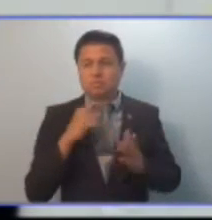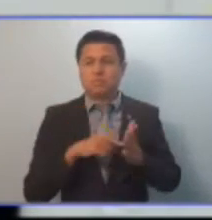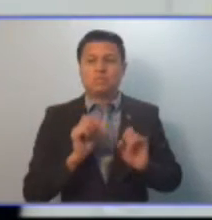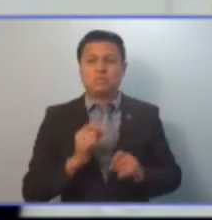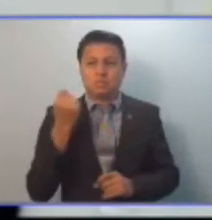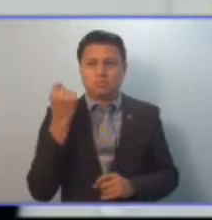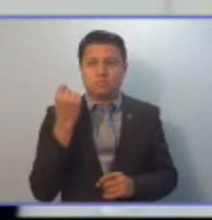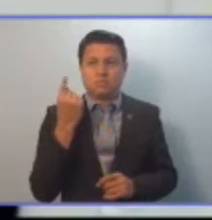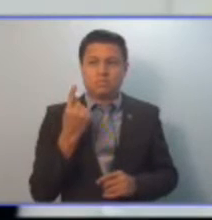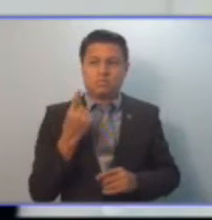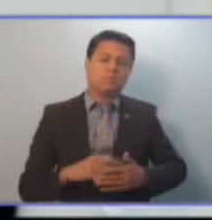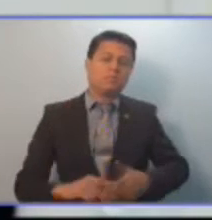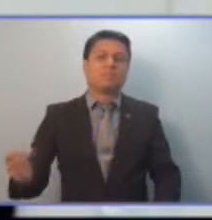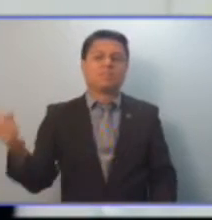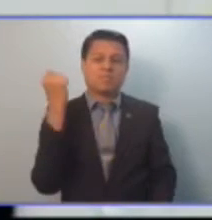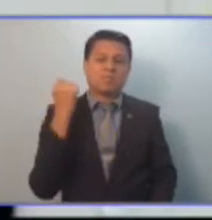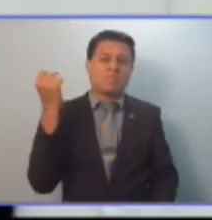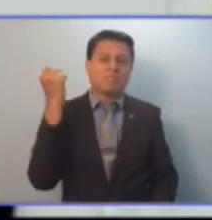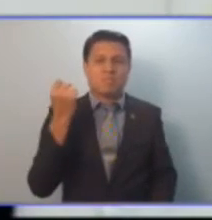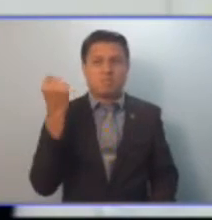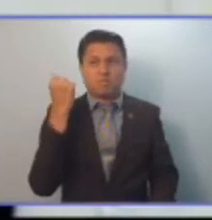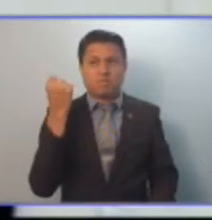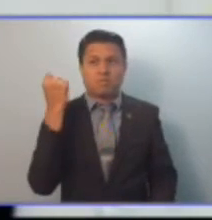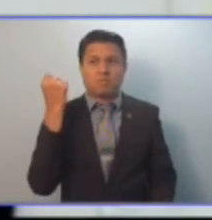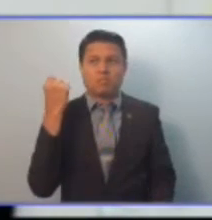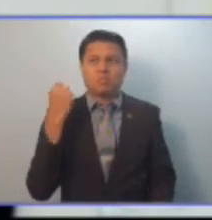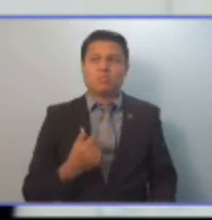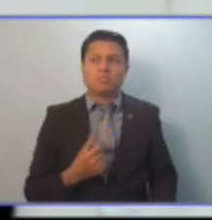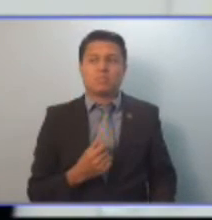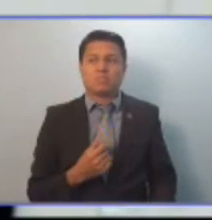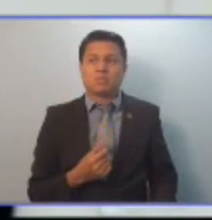comprendemos su importancia